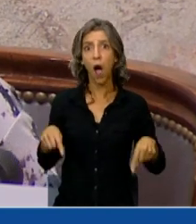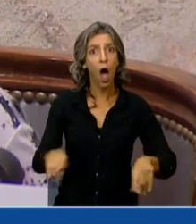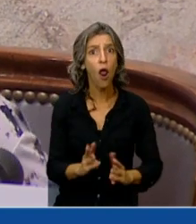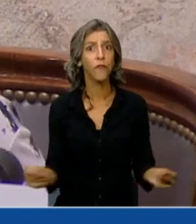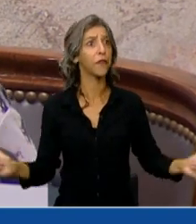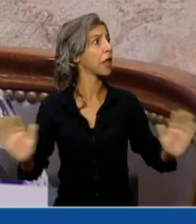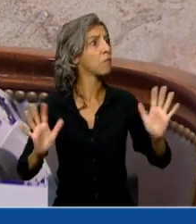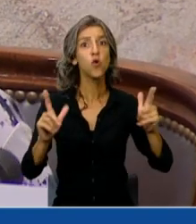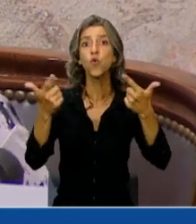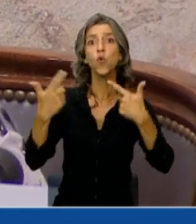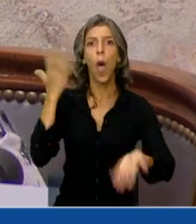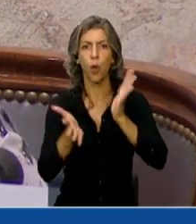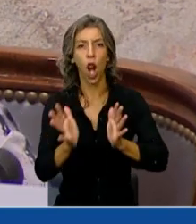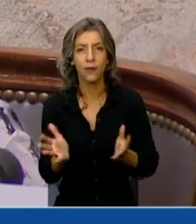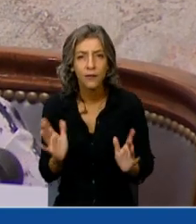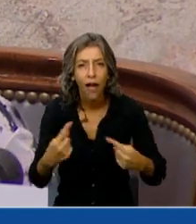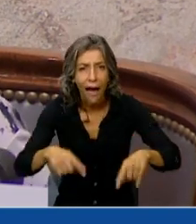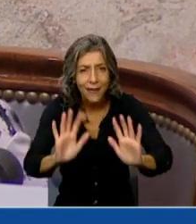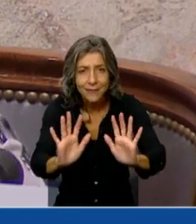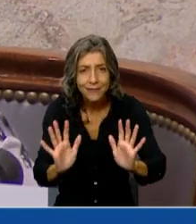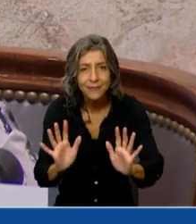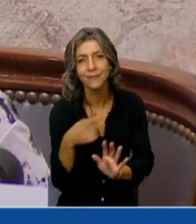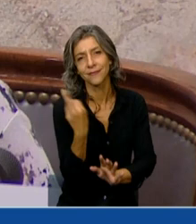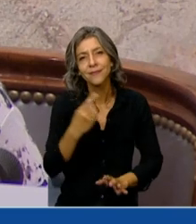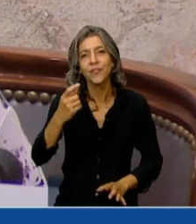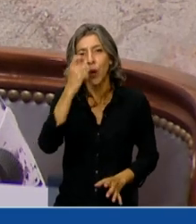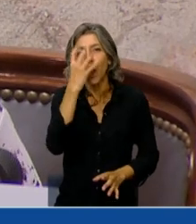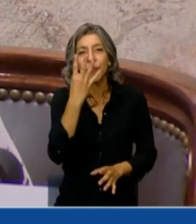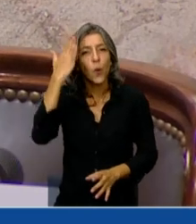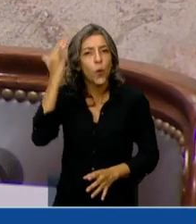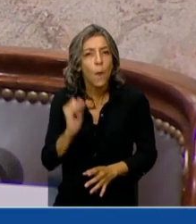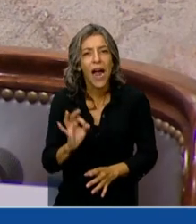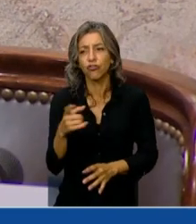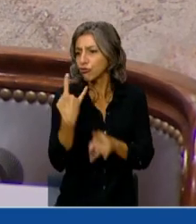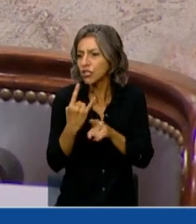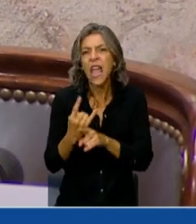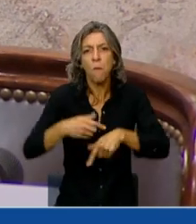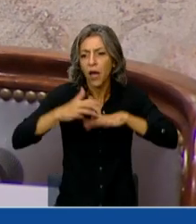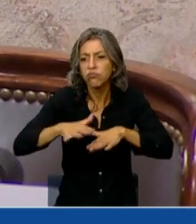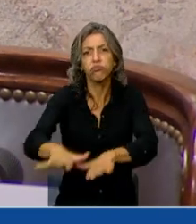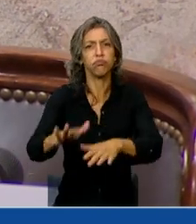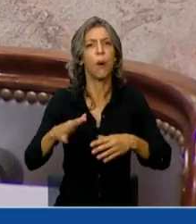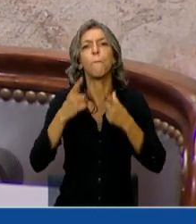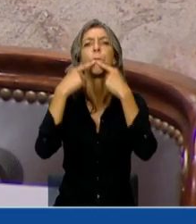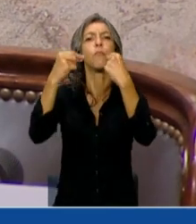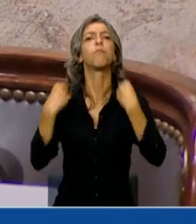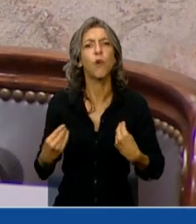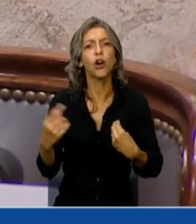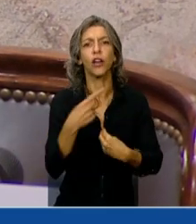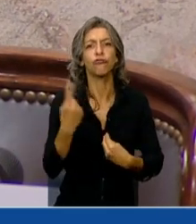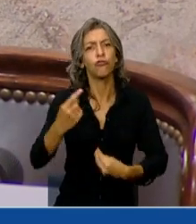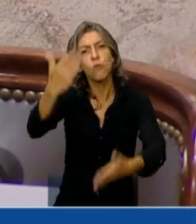de marzo, más que nunca marchamos en forma independiente con el espacio Memoria, Verdad y Justicia. ¿Y por qué en